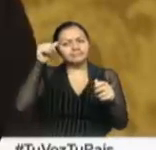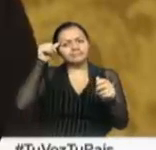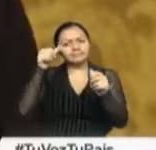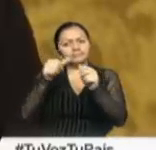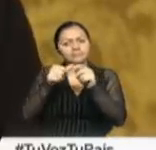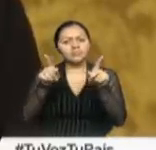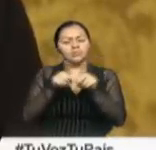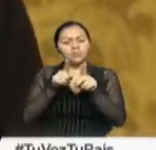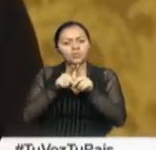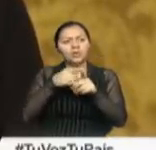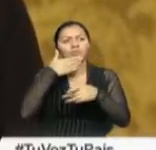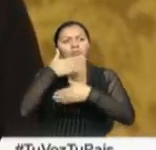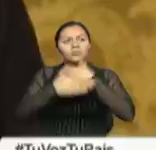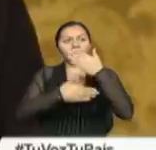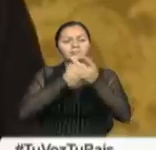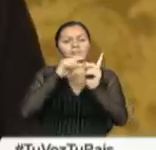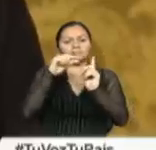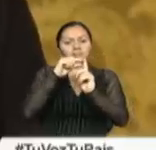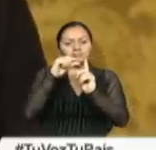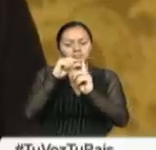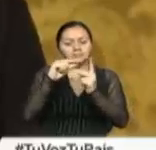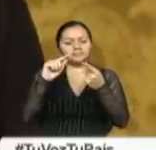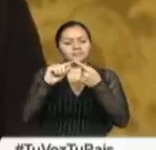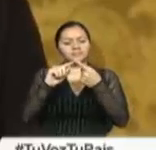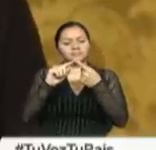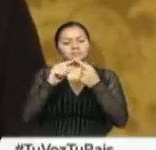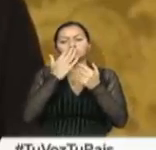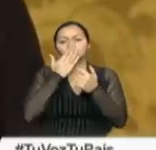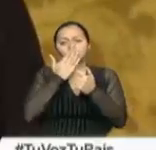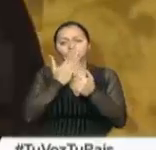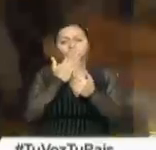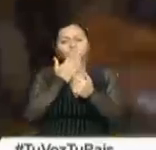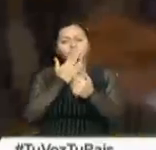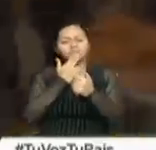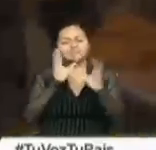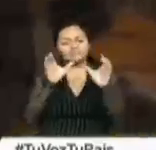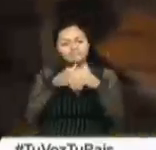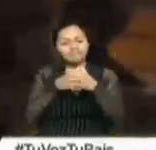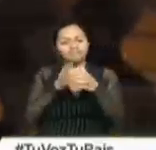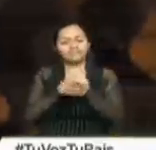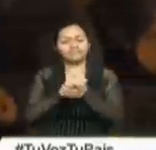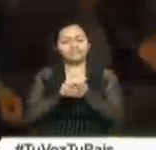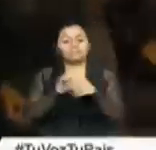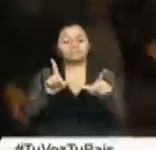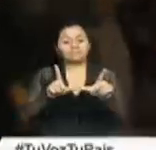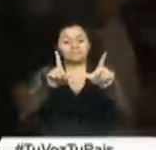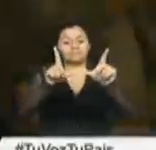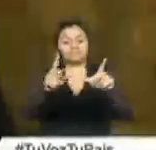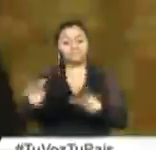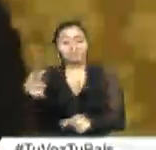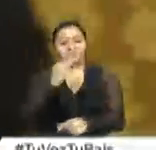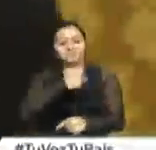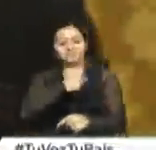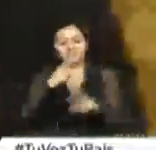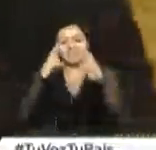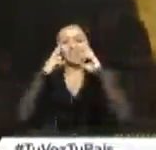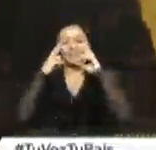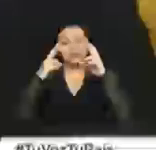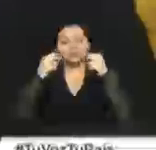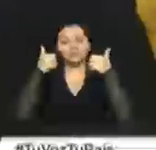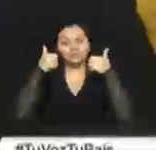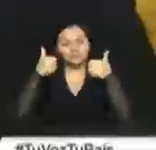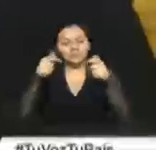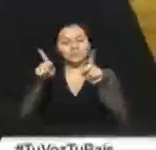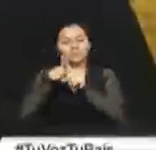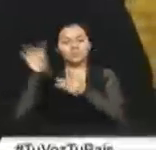aras de melodías y palabras dulces y acariciantes. Condecorarte es reconocer en ti a